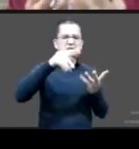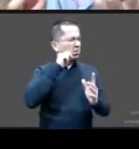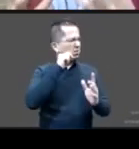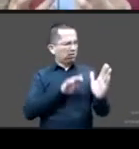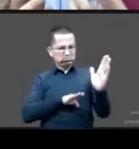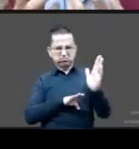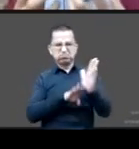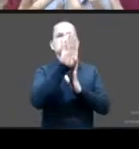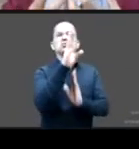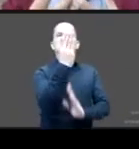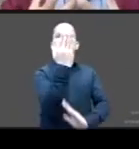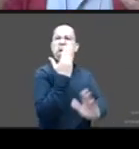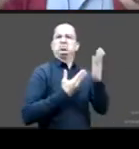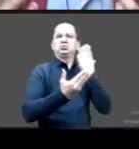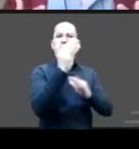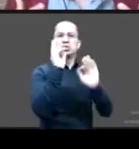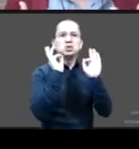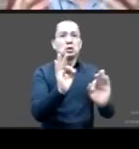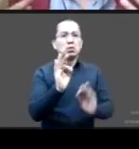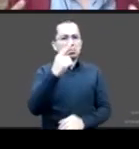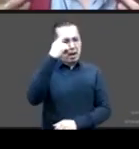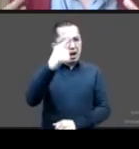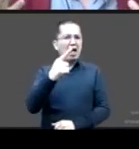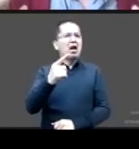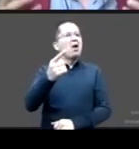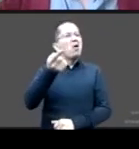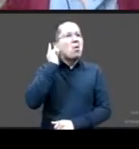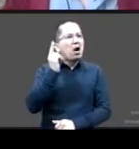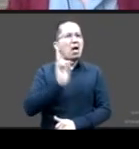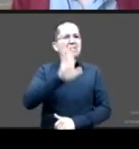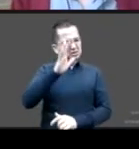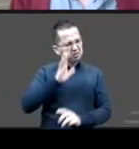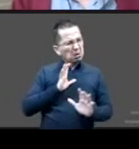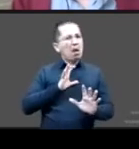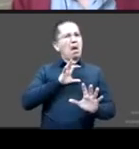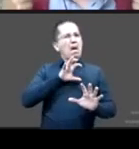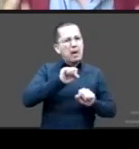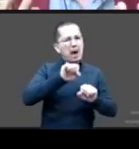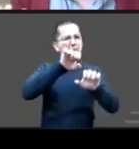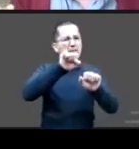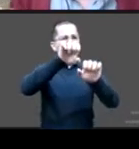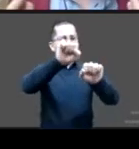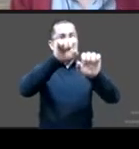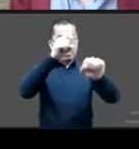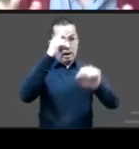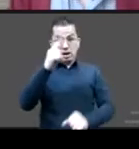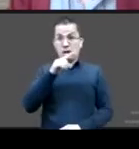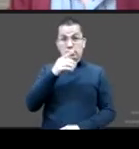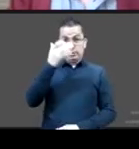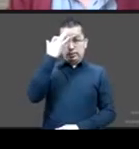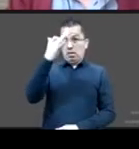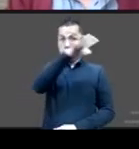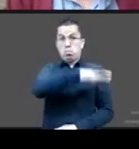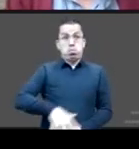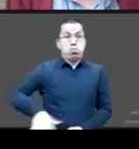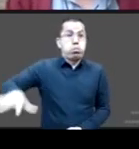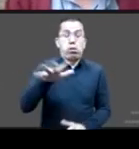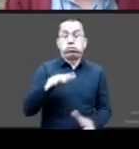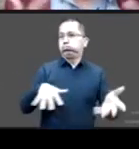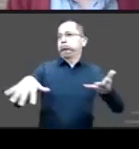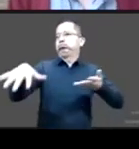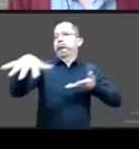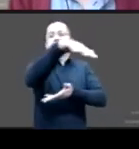por tener sueños que puedan superar la adversidad a pesar incluso de la violencia y de